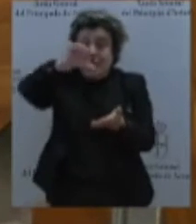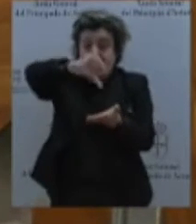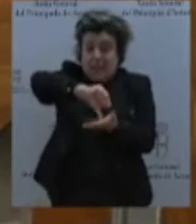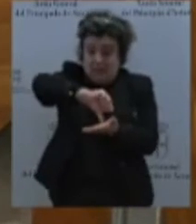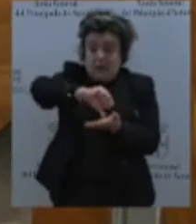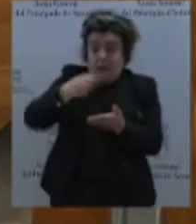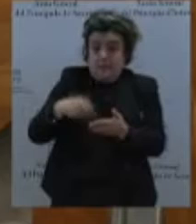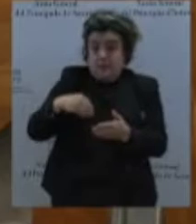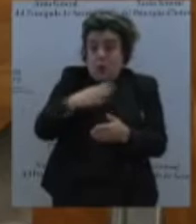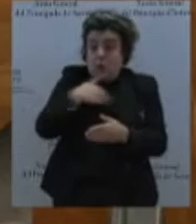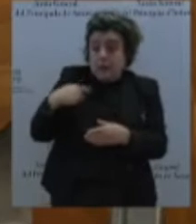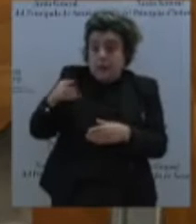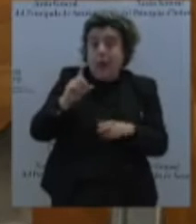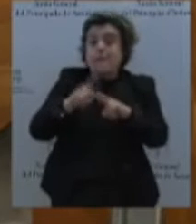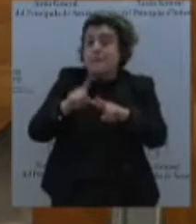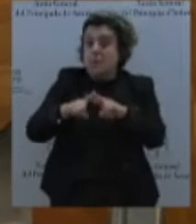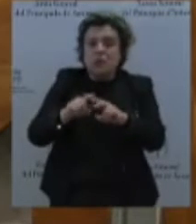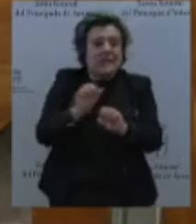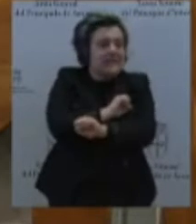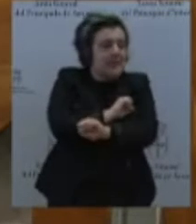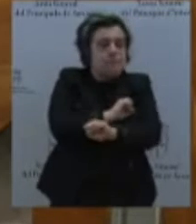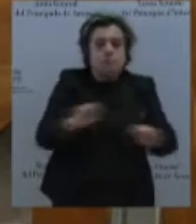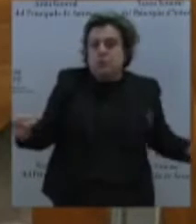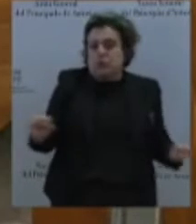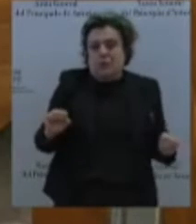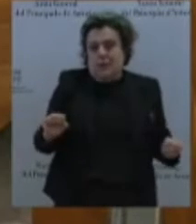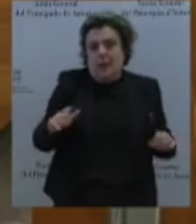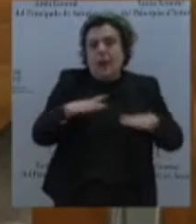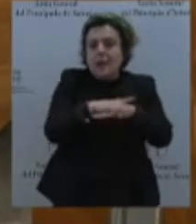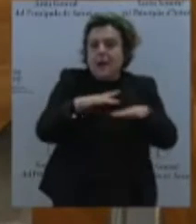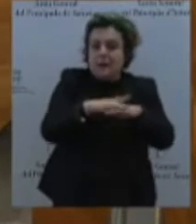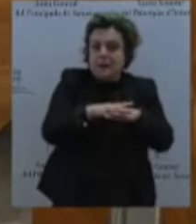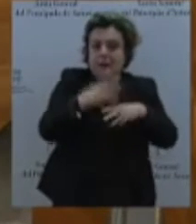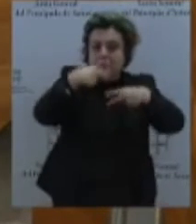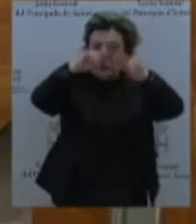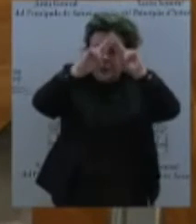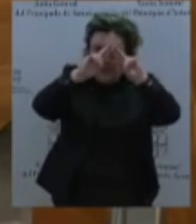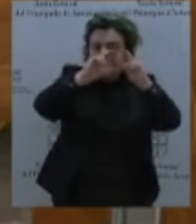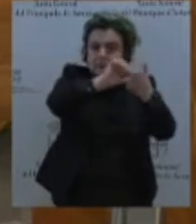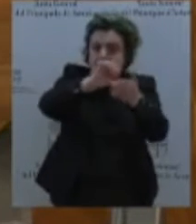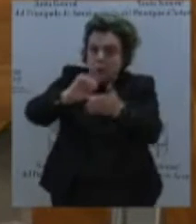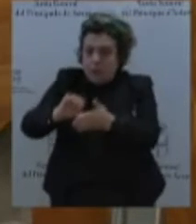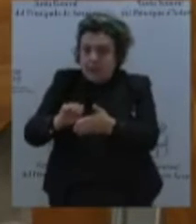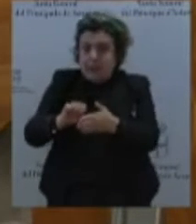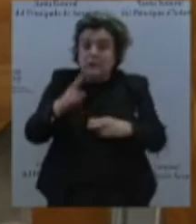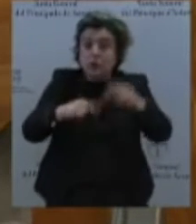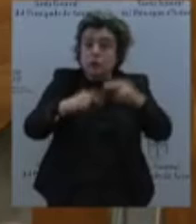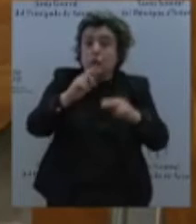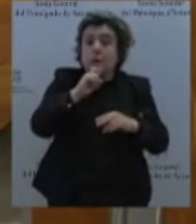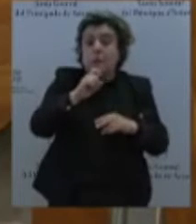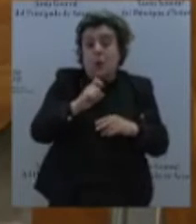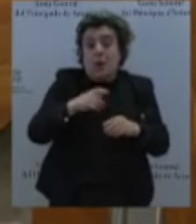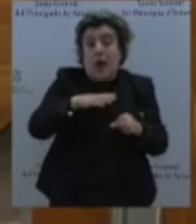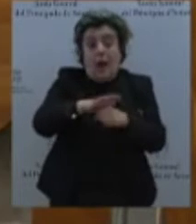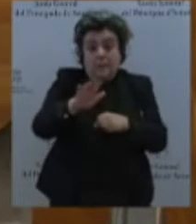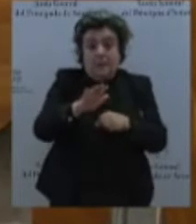de hospitales comarcales que se ha creado y se ha construido gracias precisamente al ámbito autonómico. Y le doy un dato que para mí es el